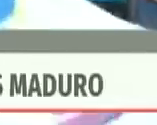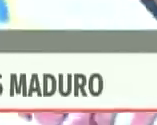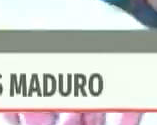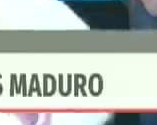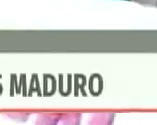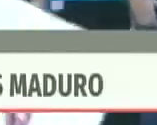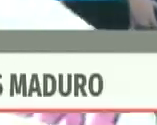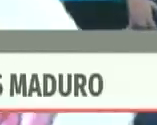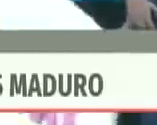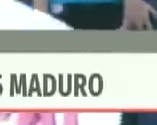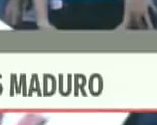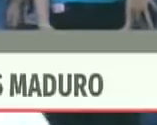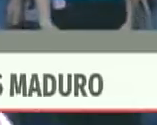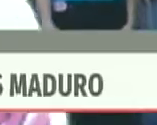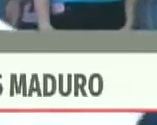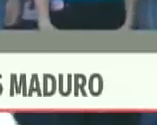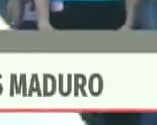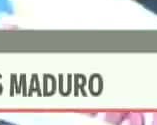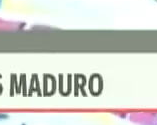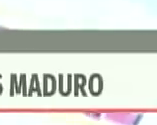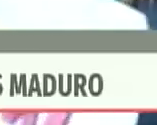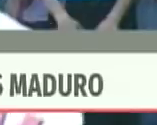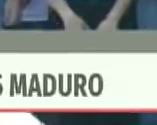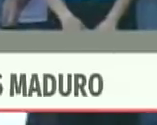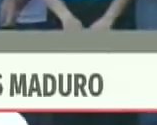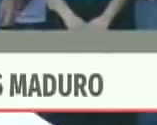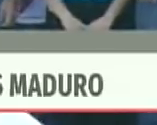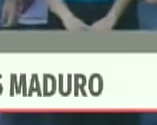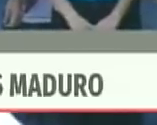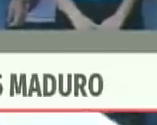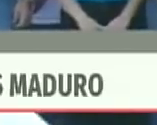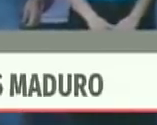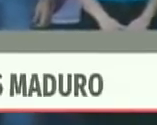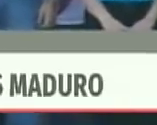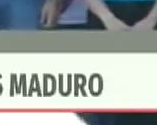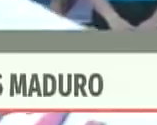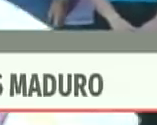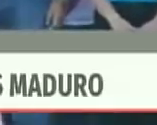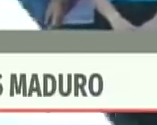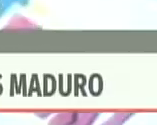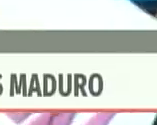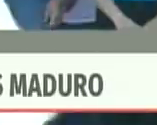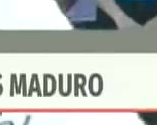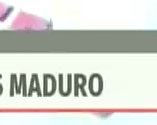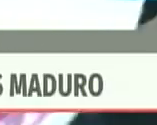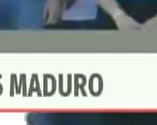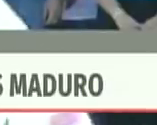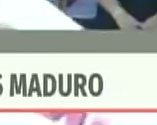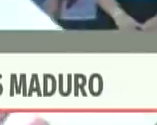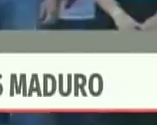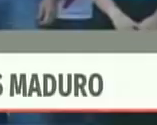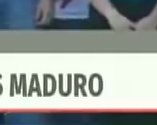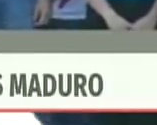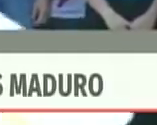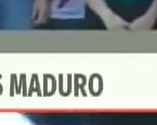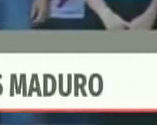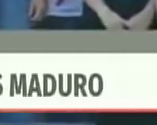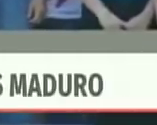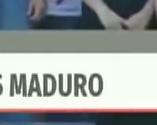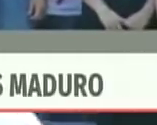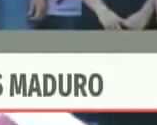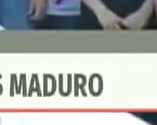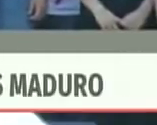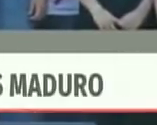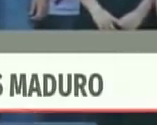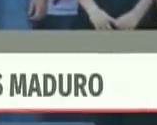Hermanos y hermanas, buenas tardes a todas y a todos en este sol hermoso. Como el pueblo falconiano, como la